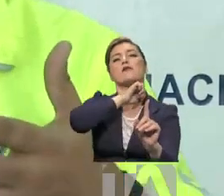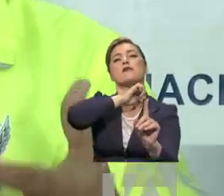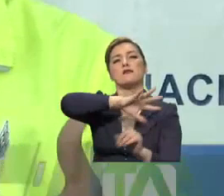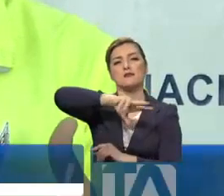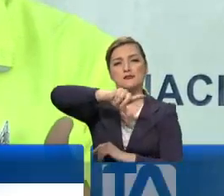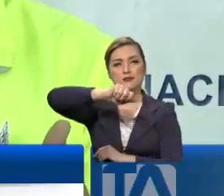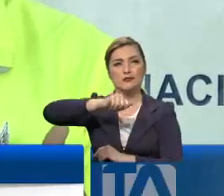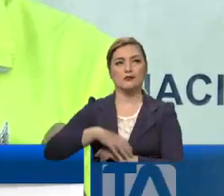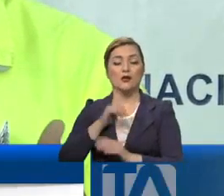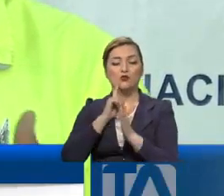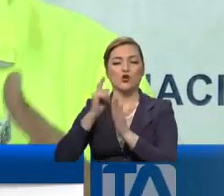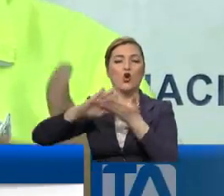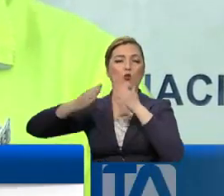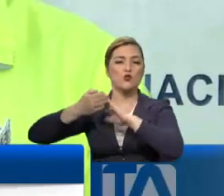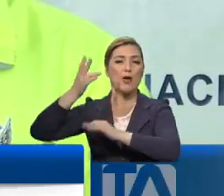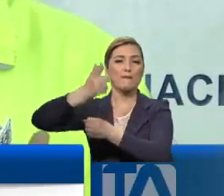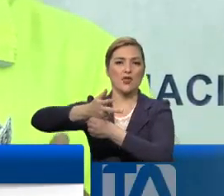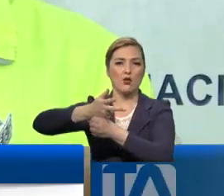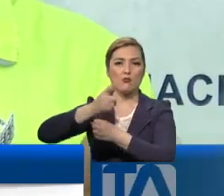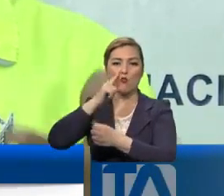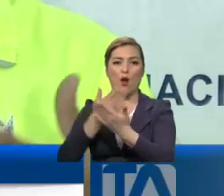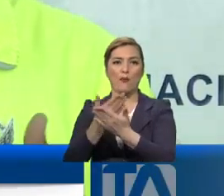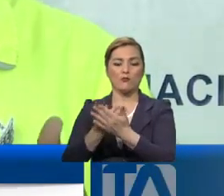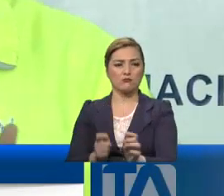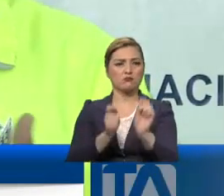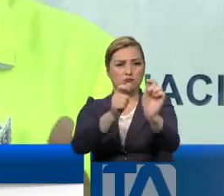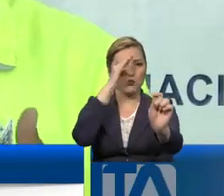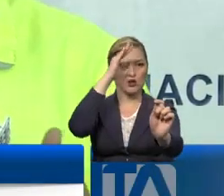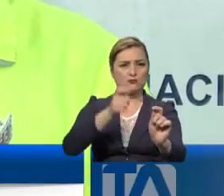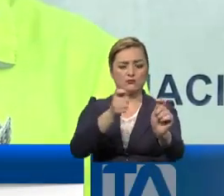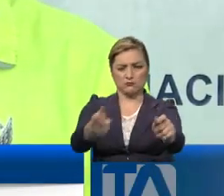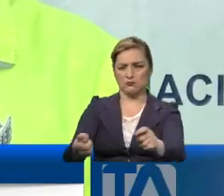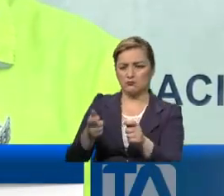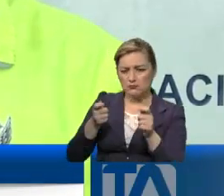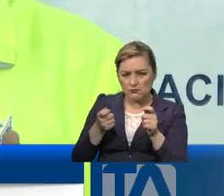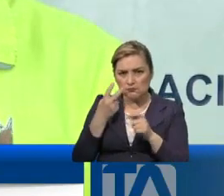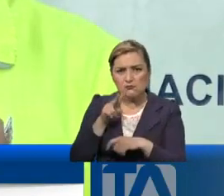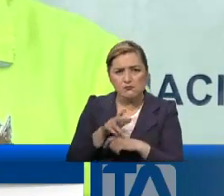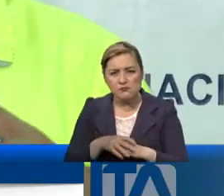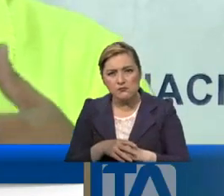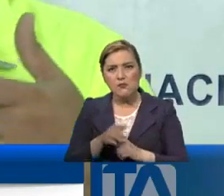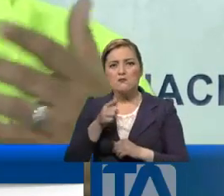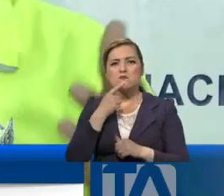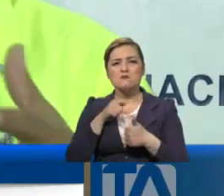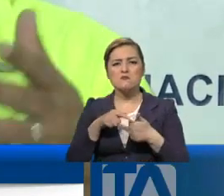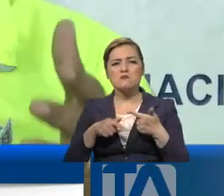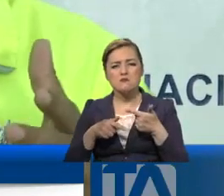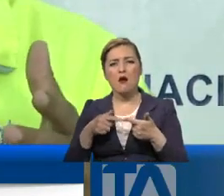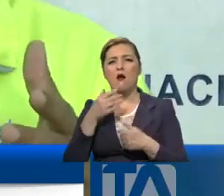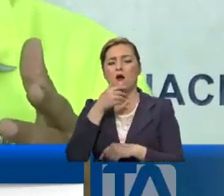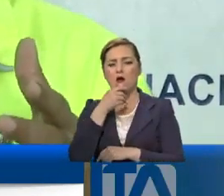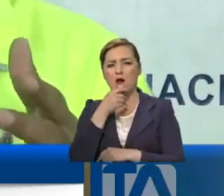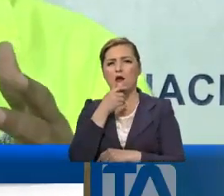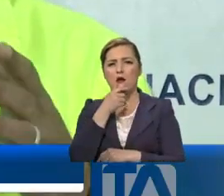nació de un video de la comunidad. Con ese video identificamos ciertos patrones y